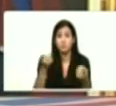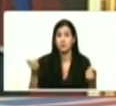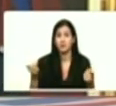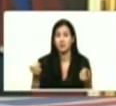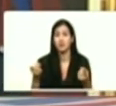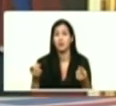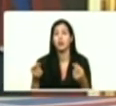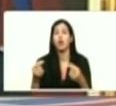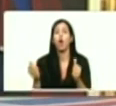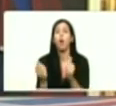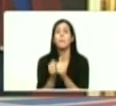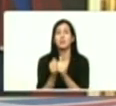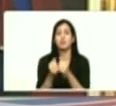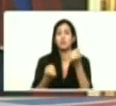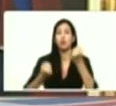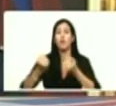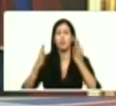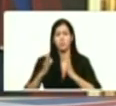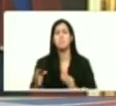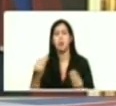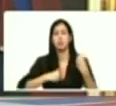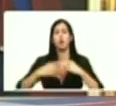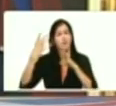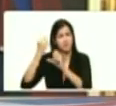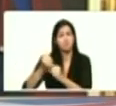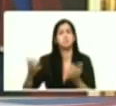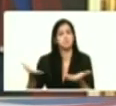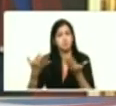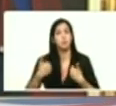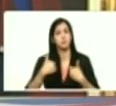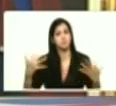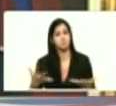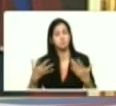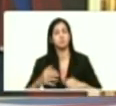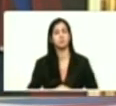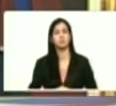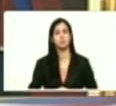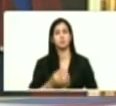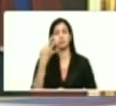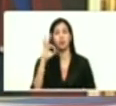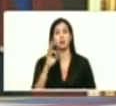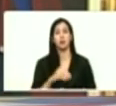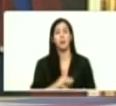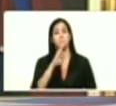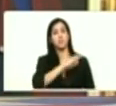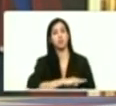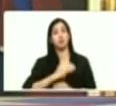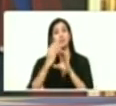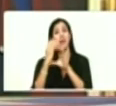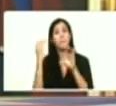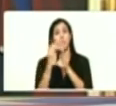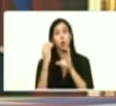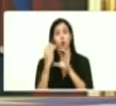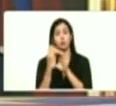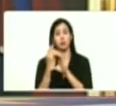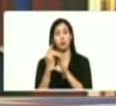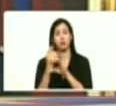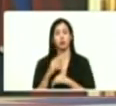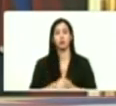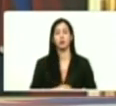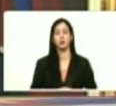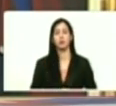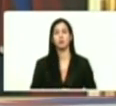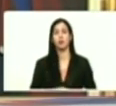transportistas en el marco de la misión transporte bueno seguramente ahí ya se han tomado algunas